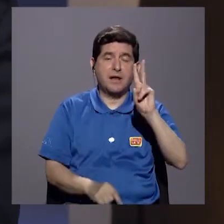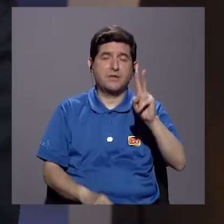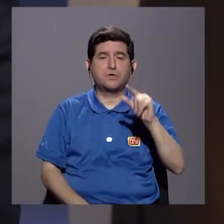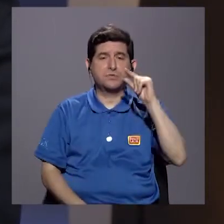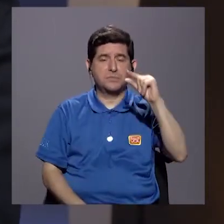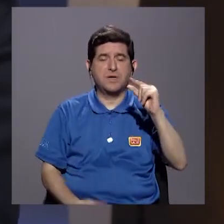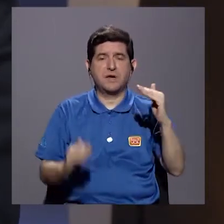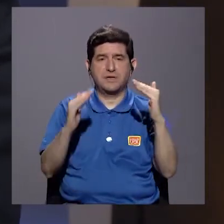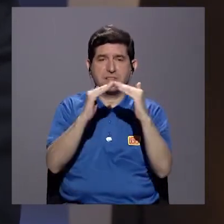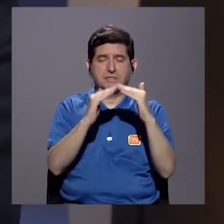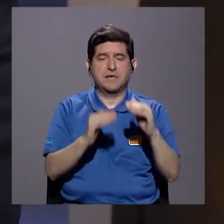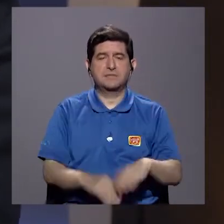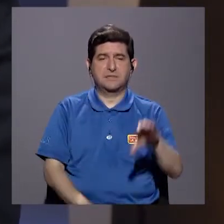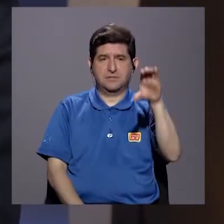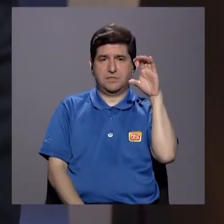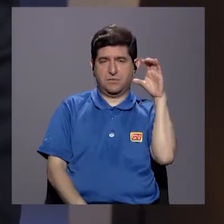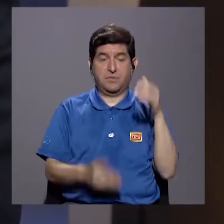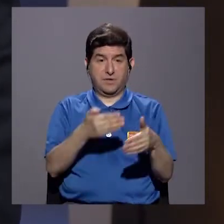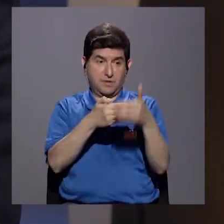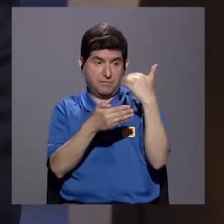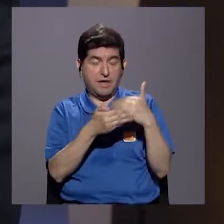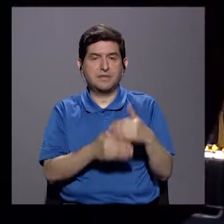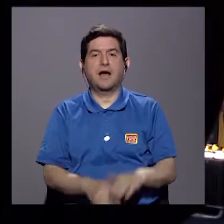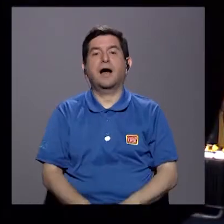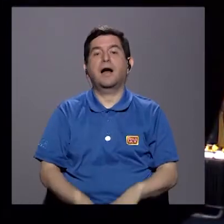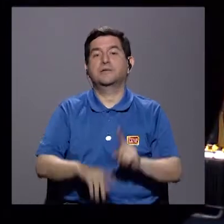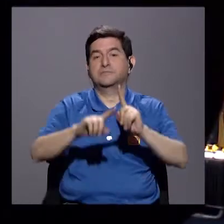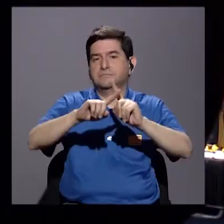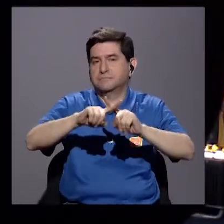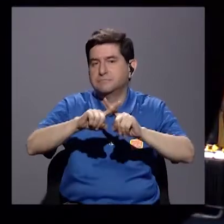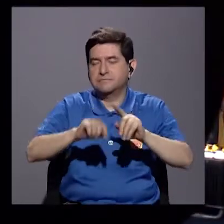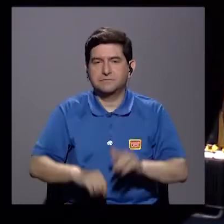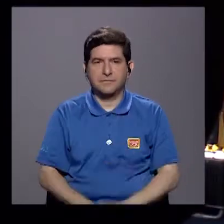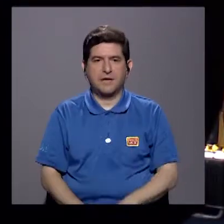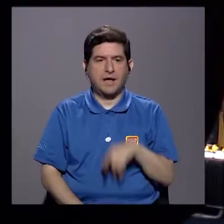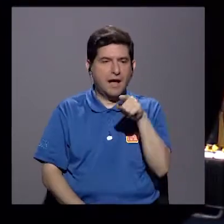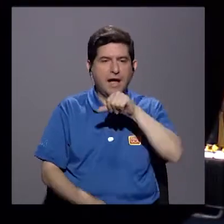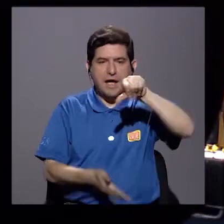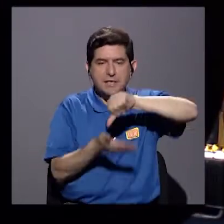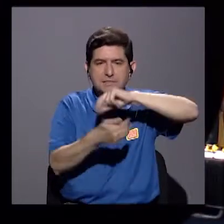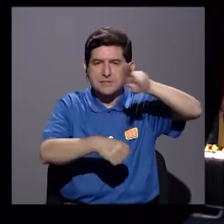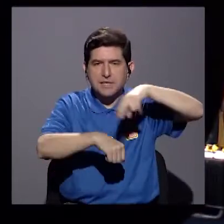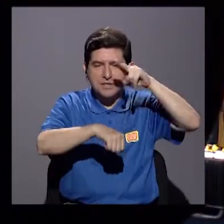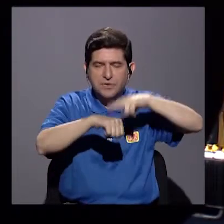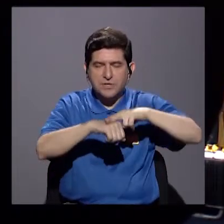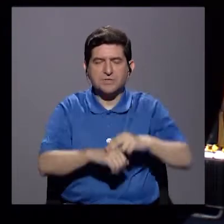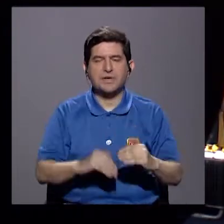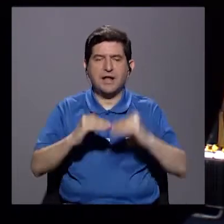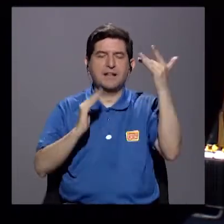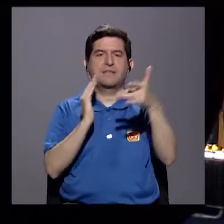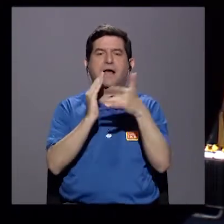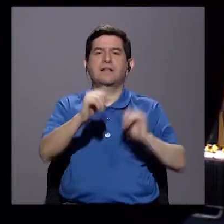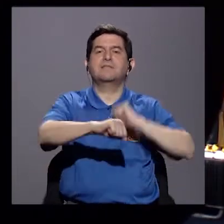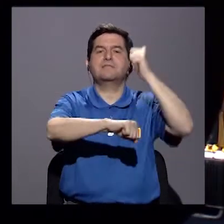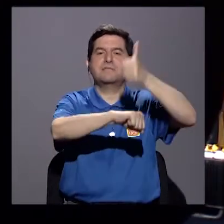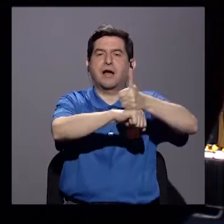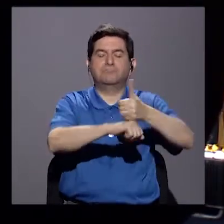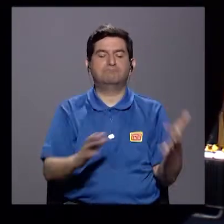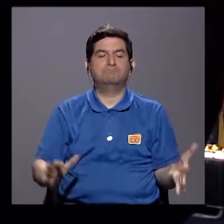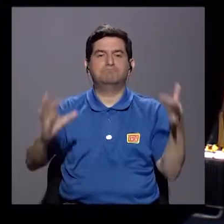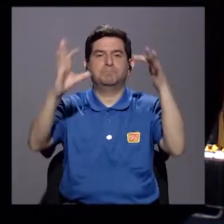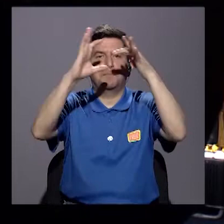alquilaba 2 pequeñas casas en la zona de Curridabat, con la condición de que creara un Centro Nacional de Alta